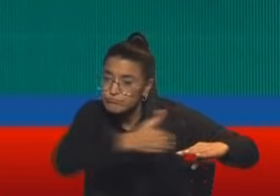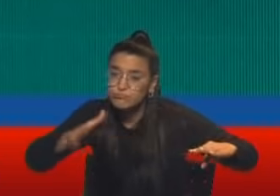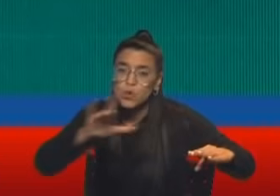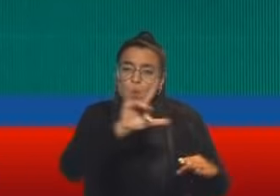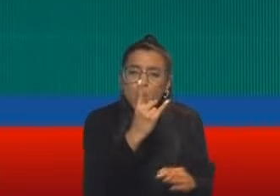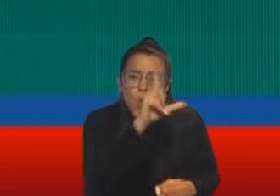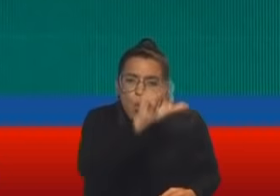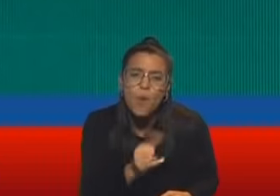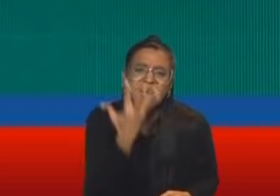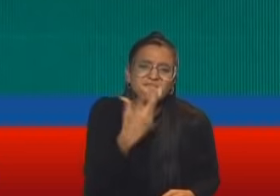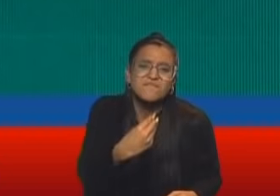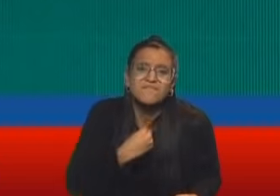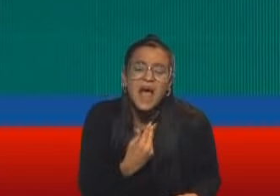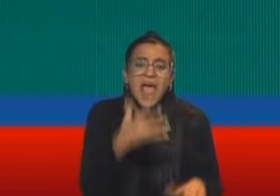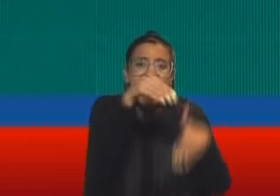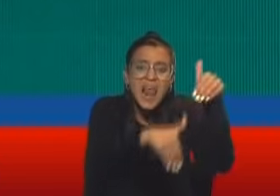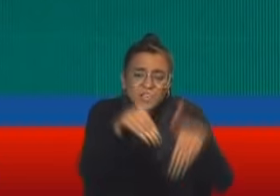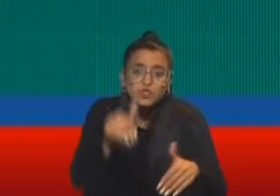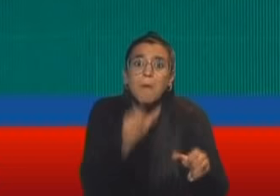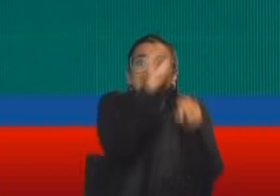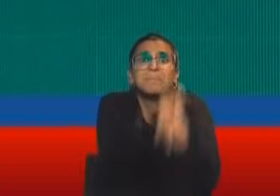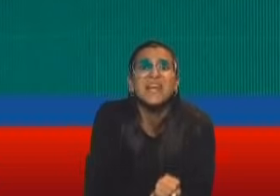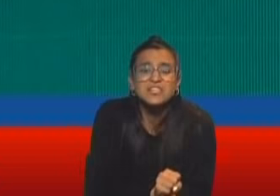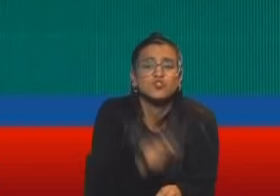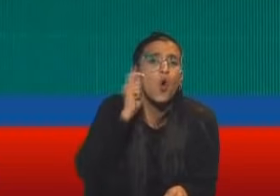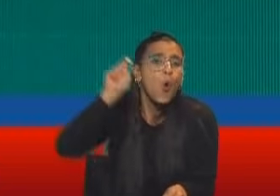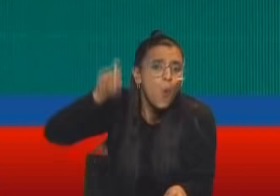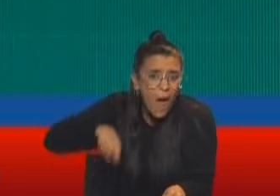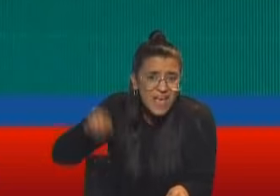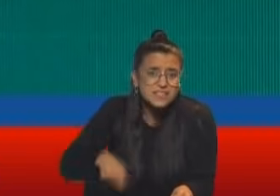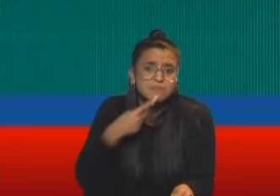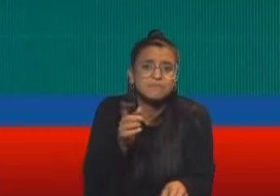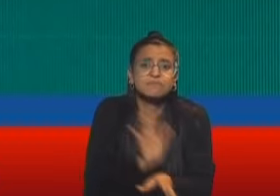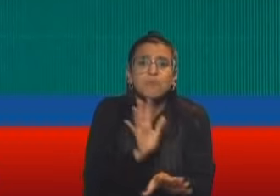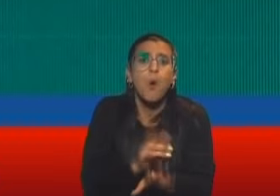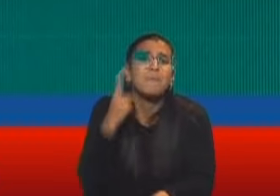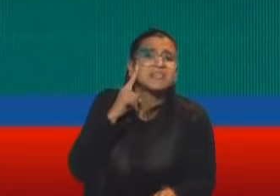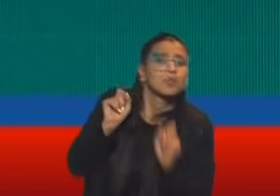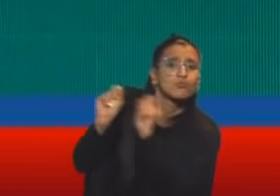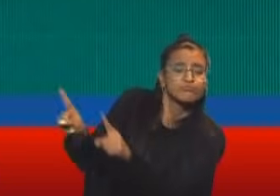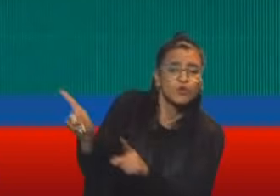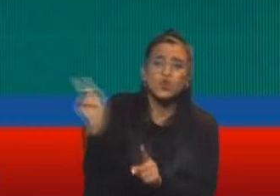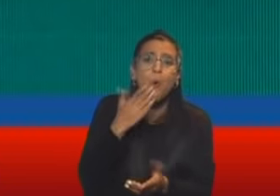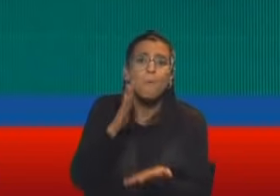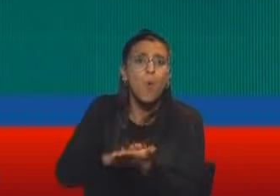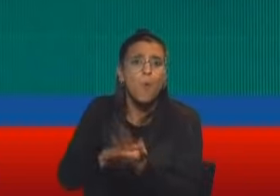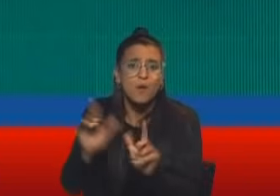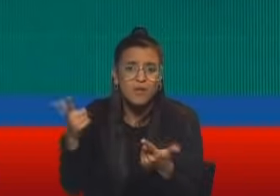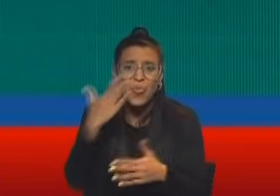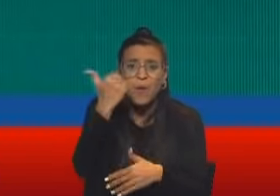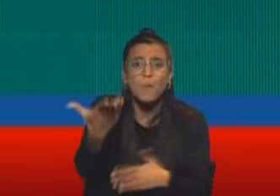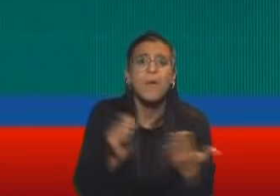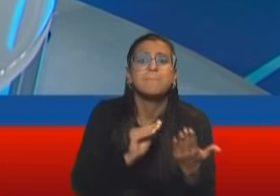Lula favorito en las elecciones, preso por un juez que actuaba en base a sus convicciones y no en base a las pruebas, que termina siendo